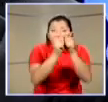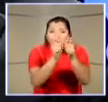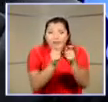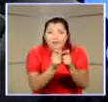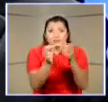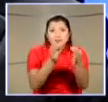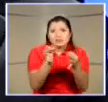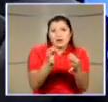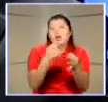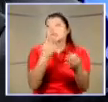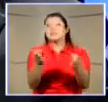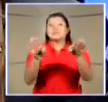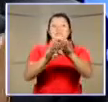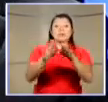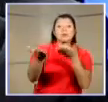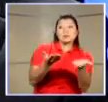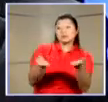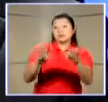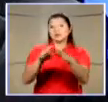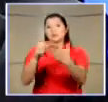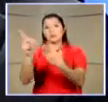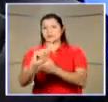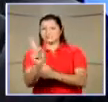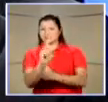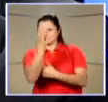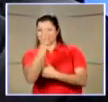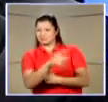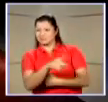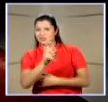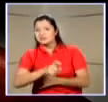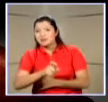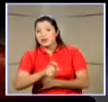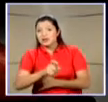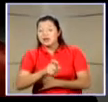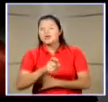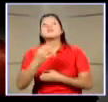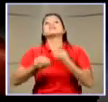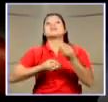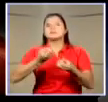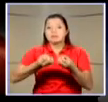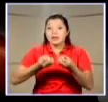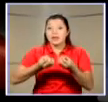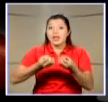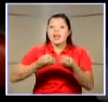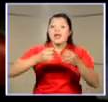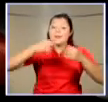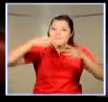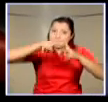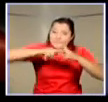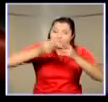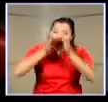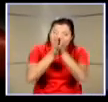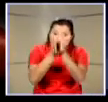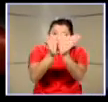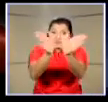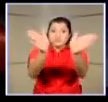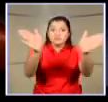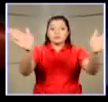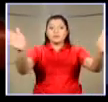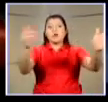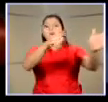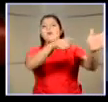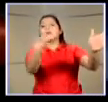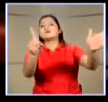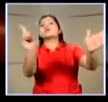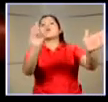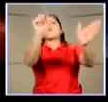programas, lo que hay que ver es el panorama global de que si no se empieza por todo lado, en el lado de hacer algunos recortes